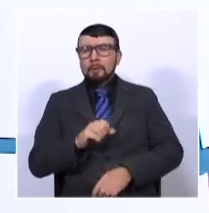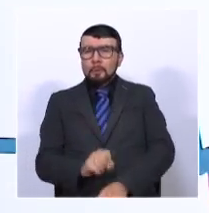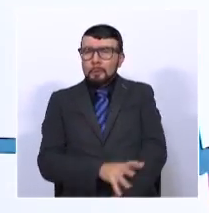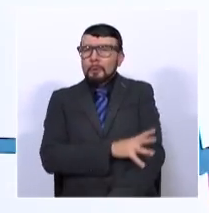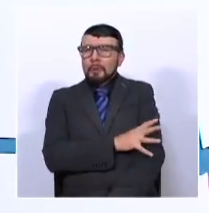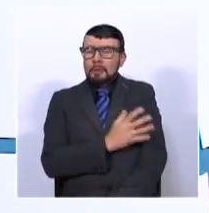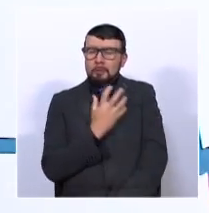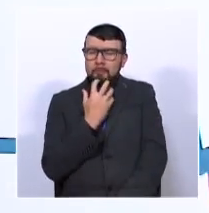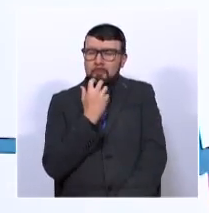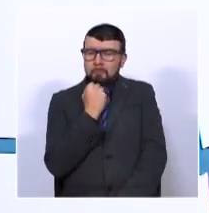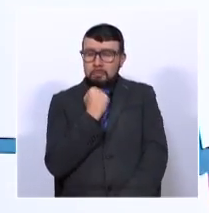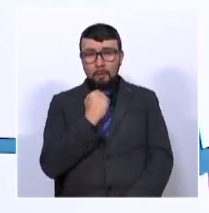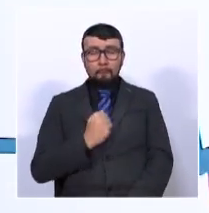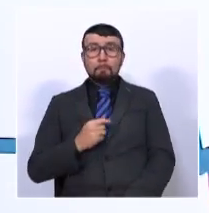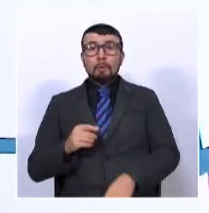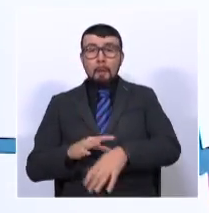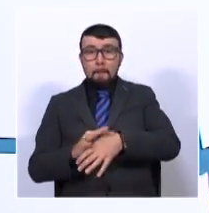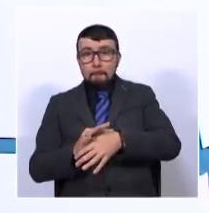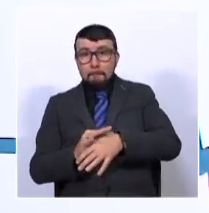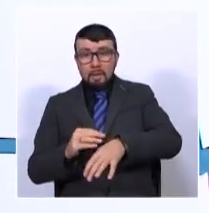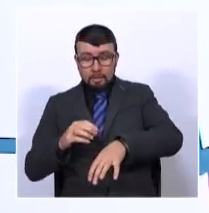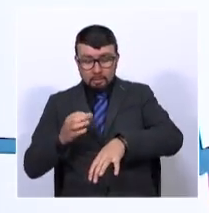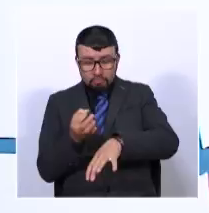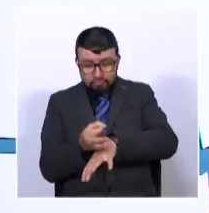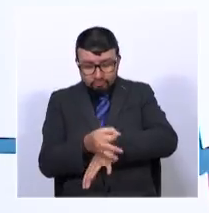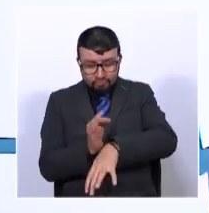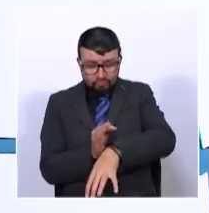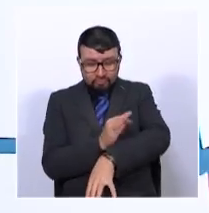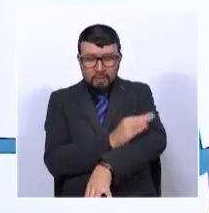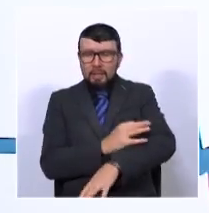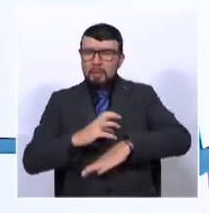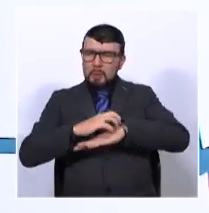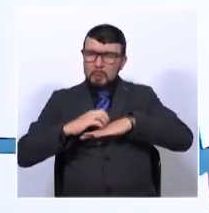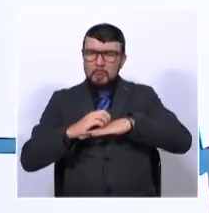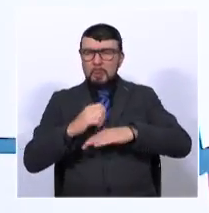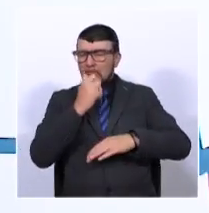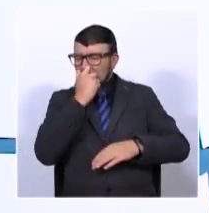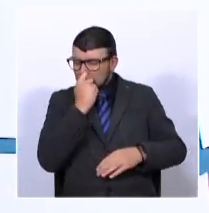Dermatológicamente, la psoriasis, el vitiligo, muchas alergias